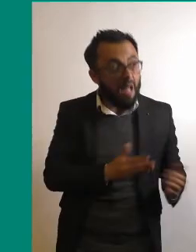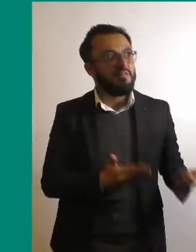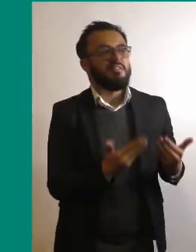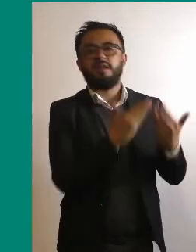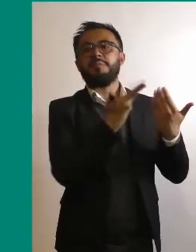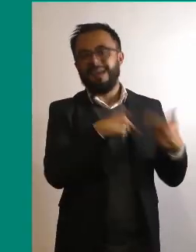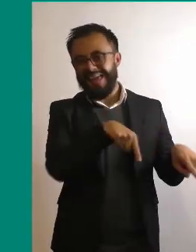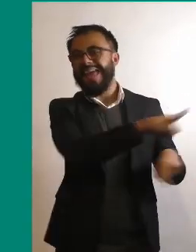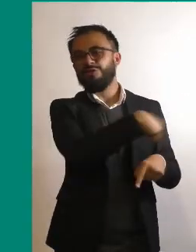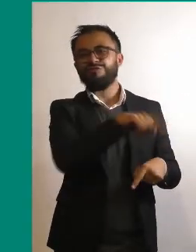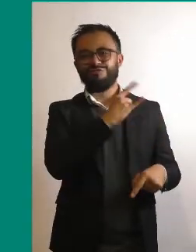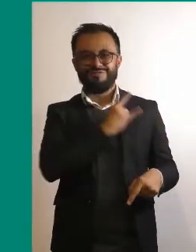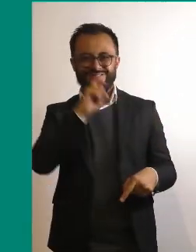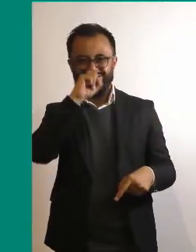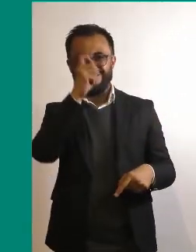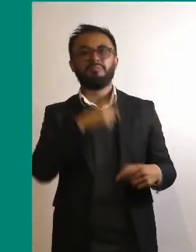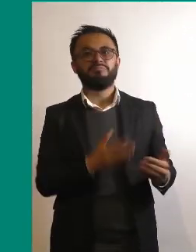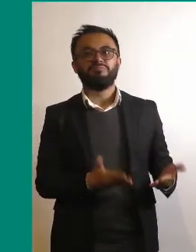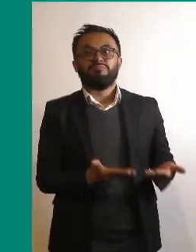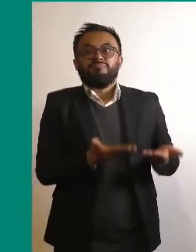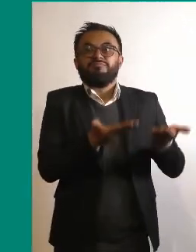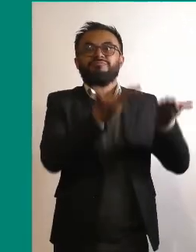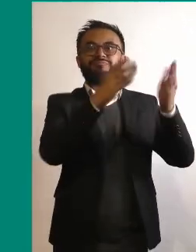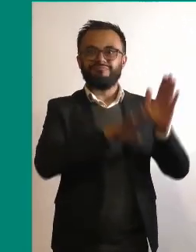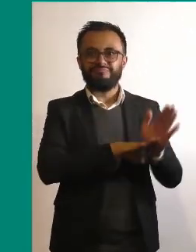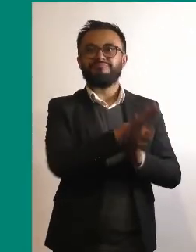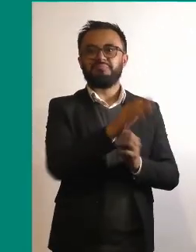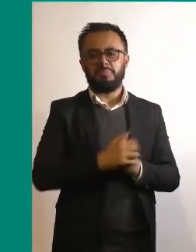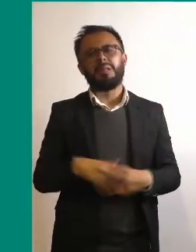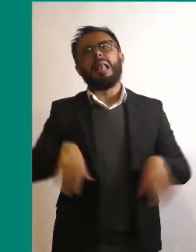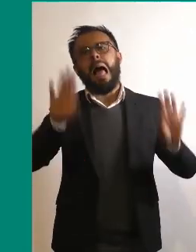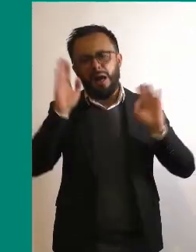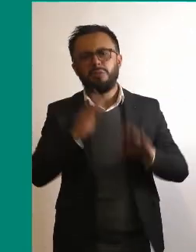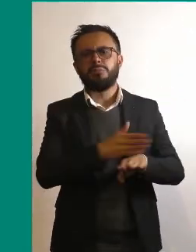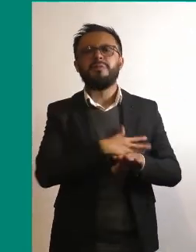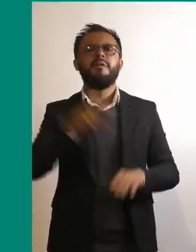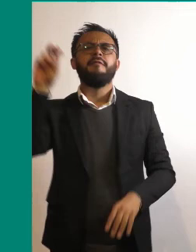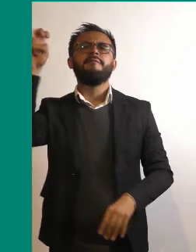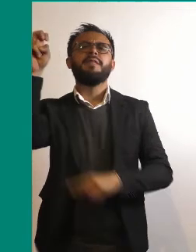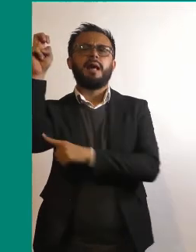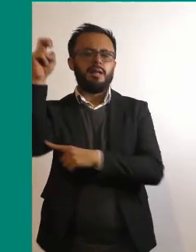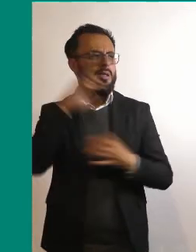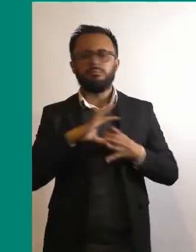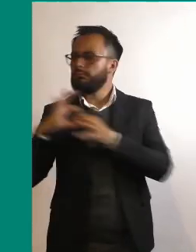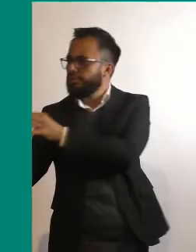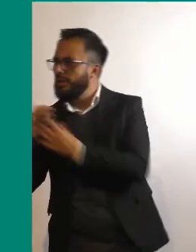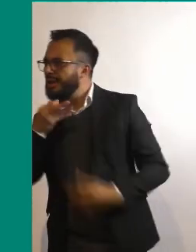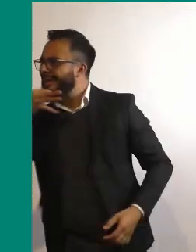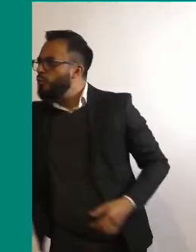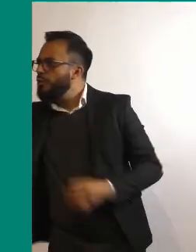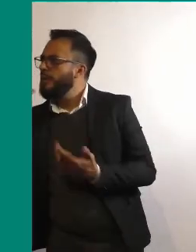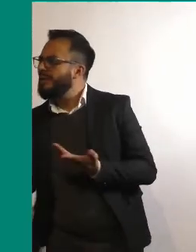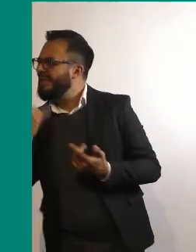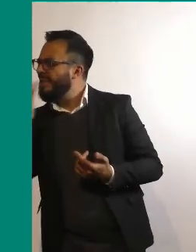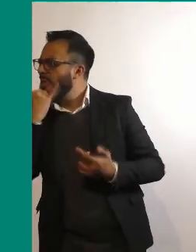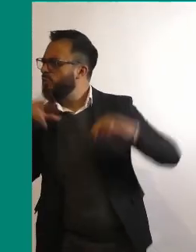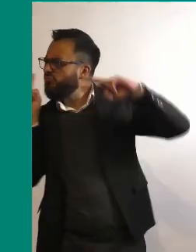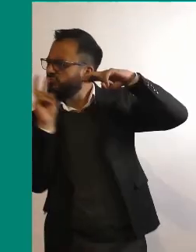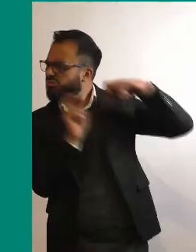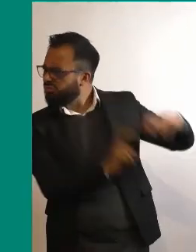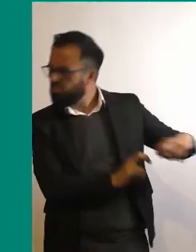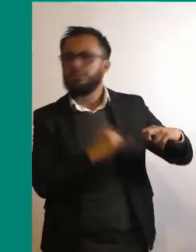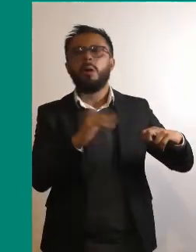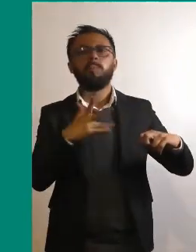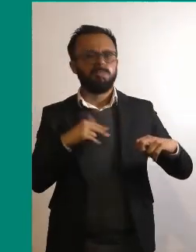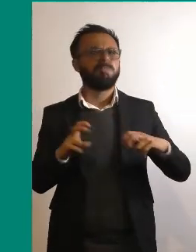Siguiente. Por supuesto, se hizo una investigación en conjunto con la Fiscalía y, pues, ya tenemos unos resultados al